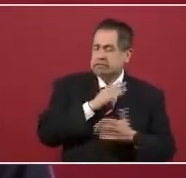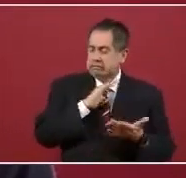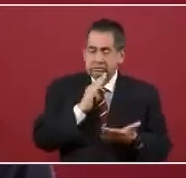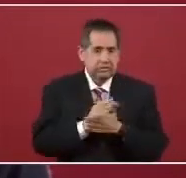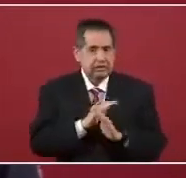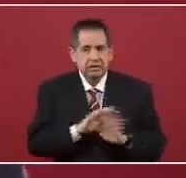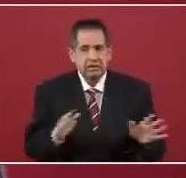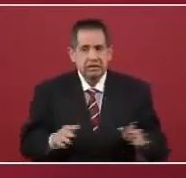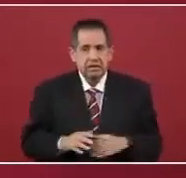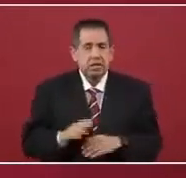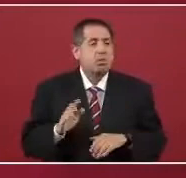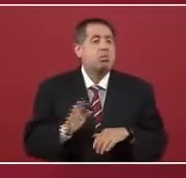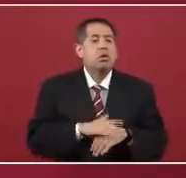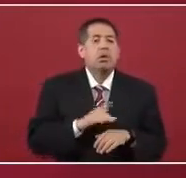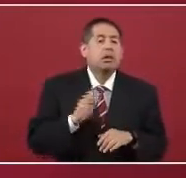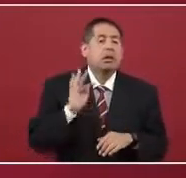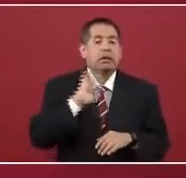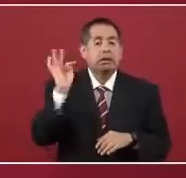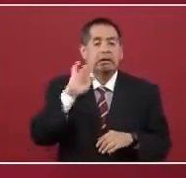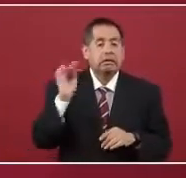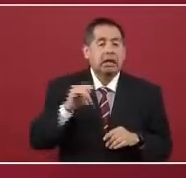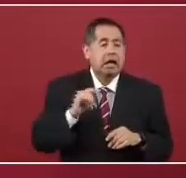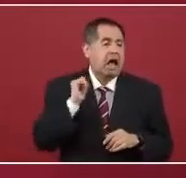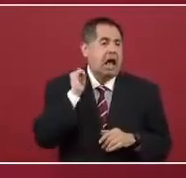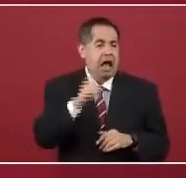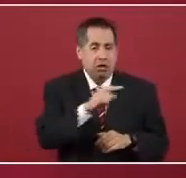porque en una de esas, como